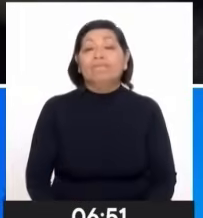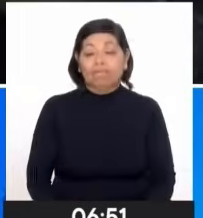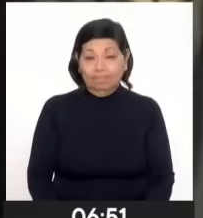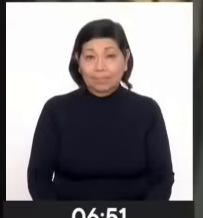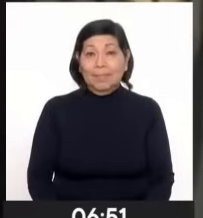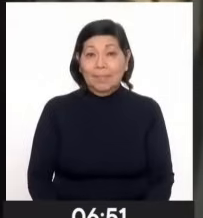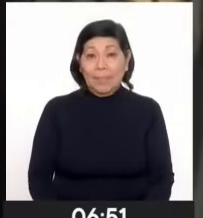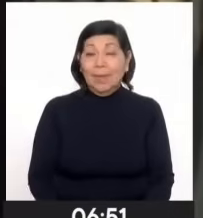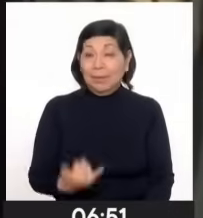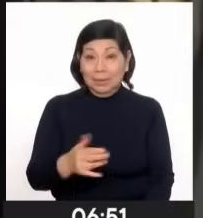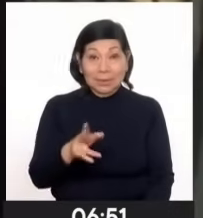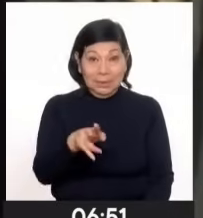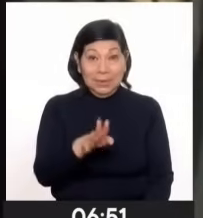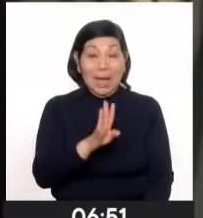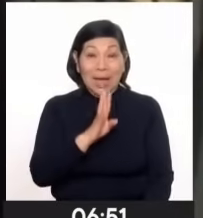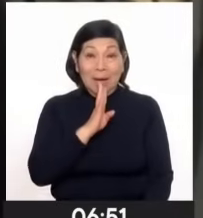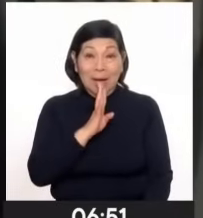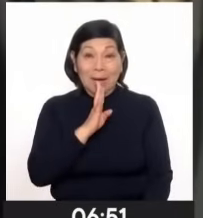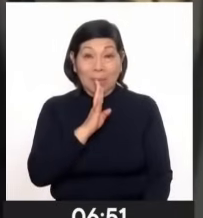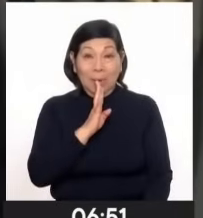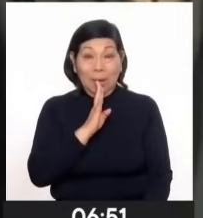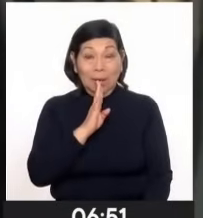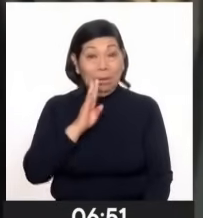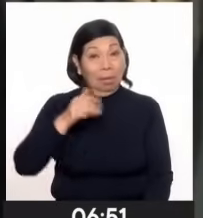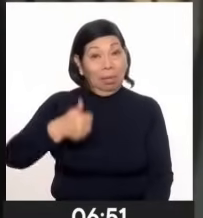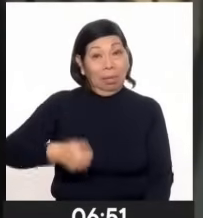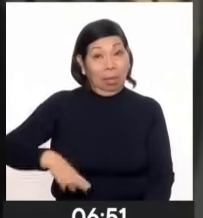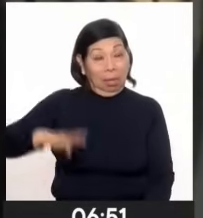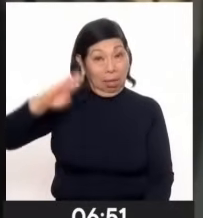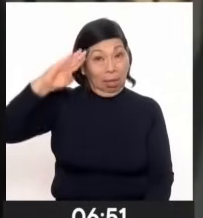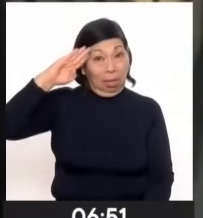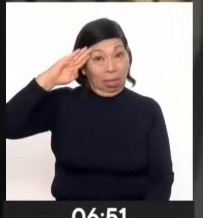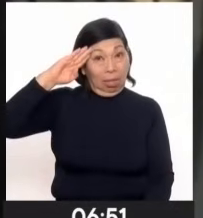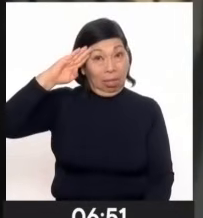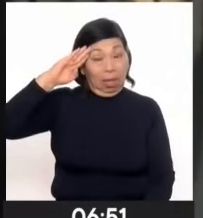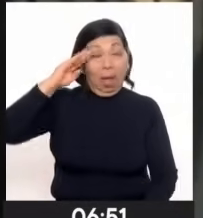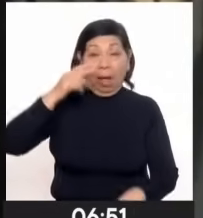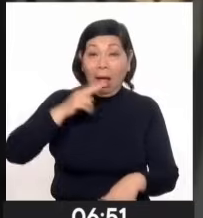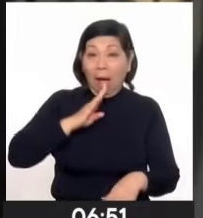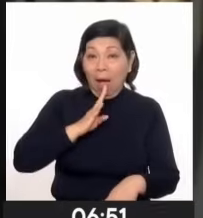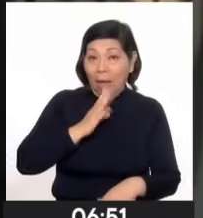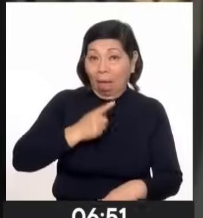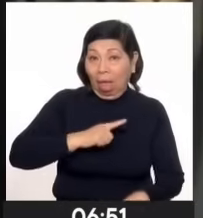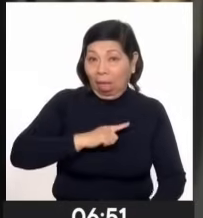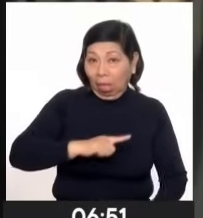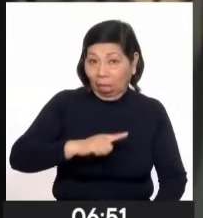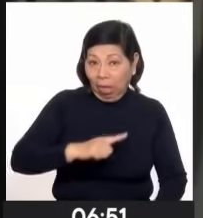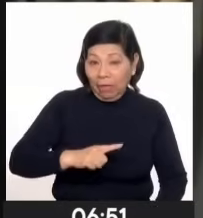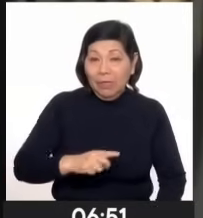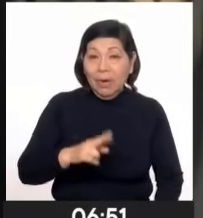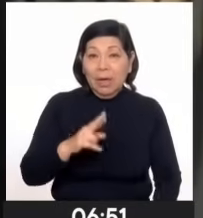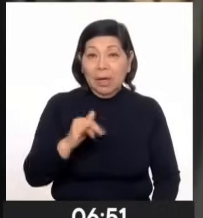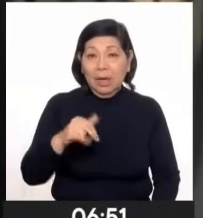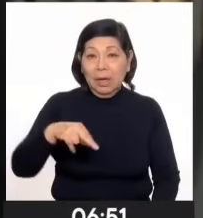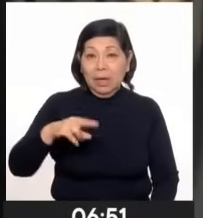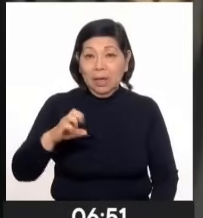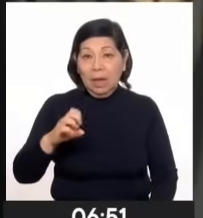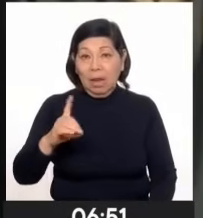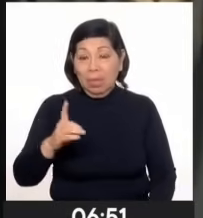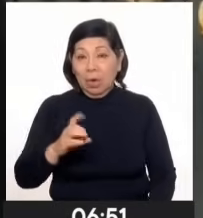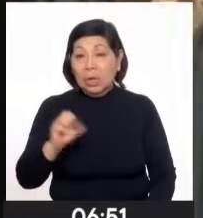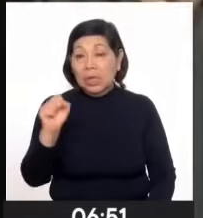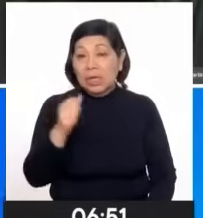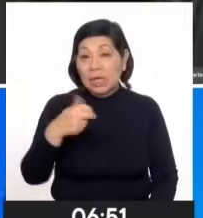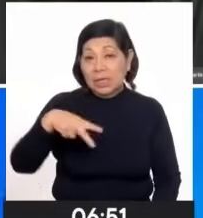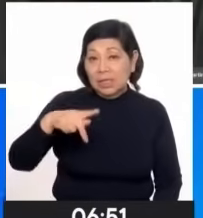bien compañeros hemos escuchado pues las declaraciones del jefe del frente policial apurimac el general reinaldo Santos villata ha dado